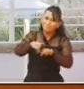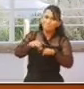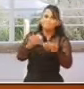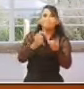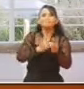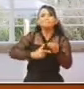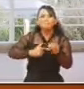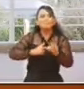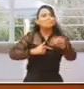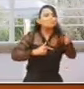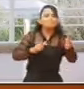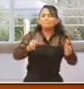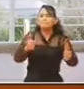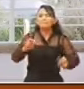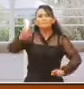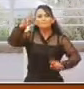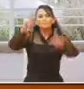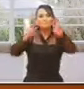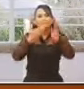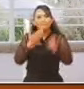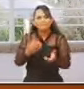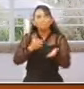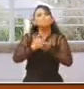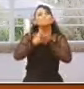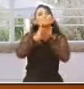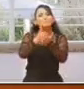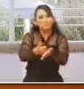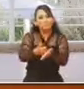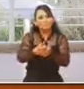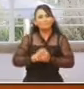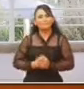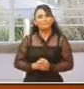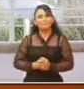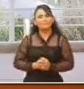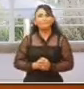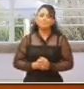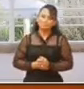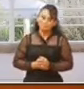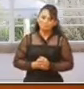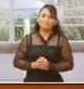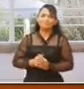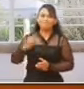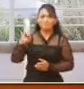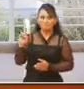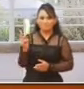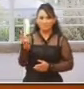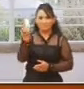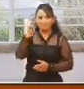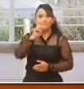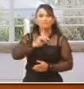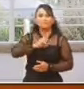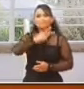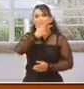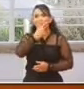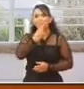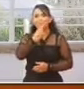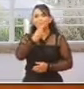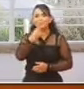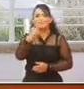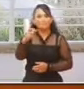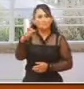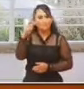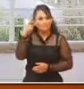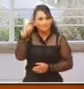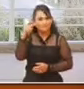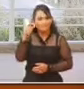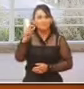suman otras instancias, en particular la Universidad de todas y todos los queretanos, la